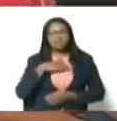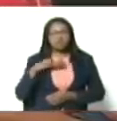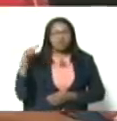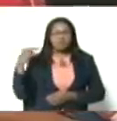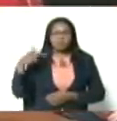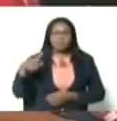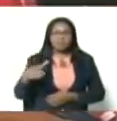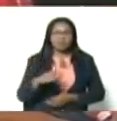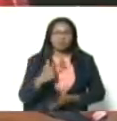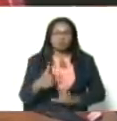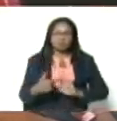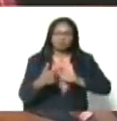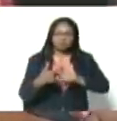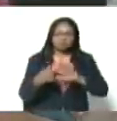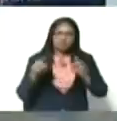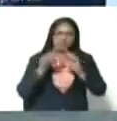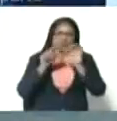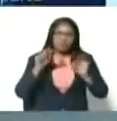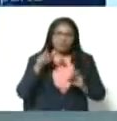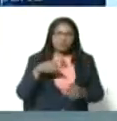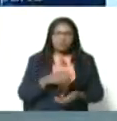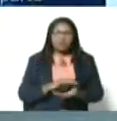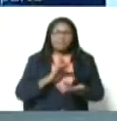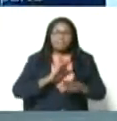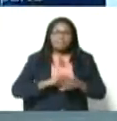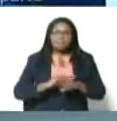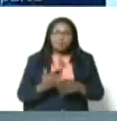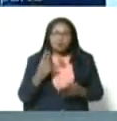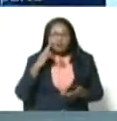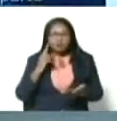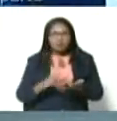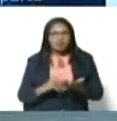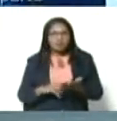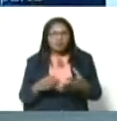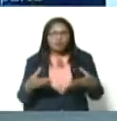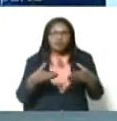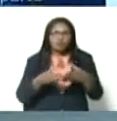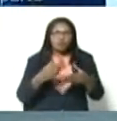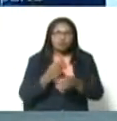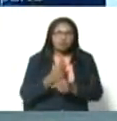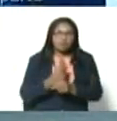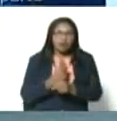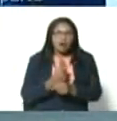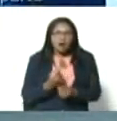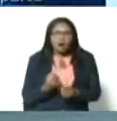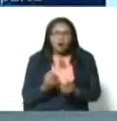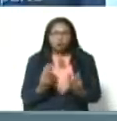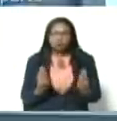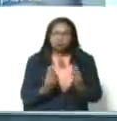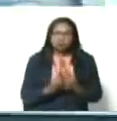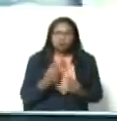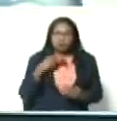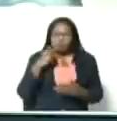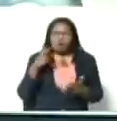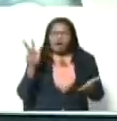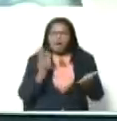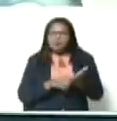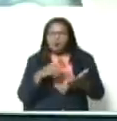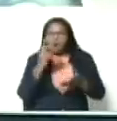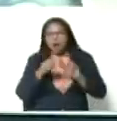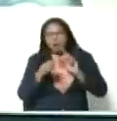que mostrar. ¿Ves? Porque de verdad el equipo está trabajando. Yo voy a proceder a aprobar